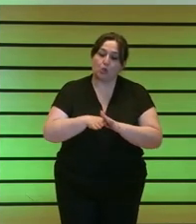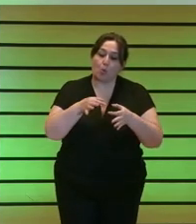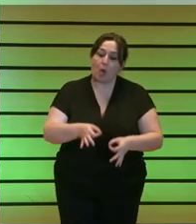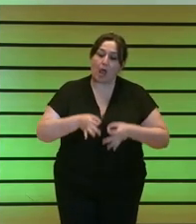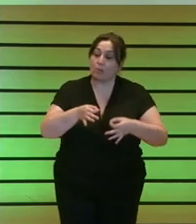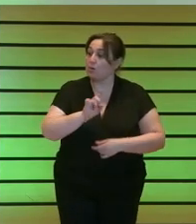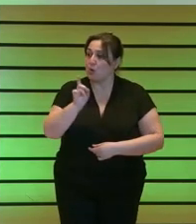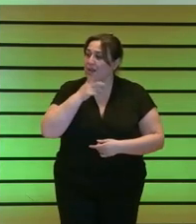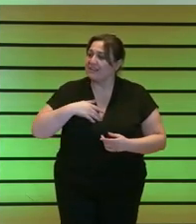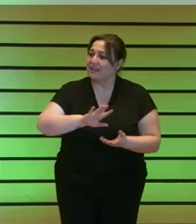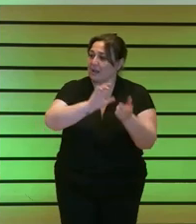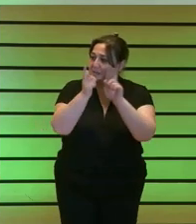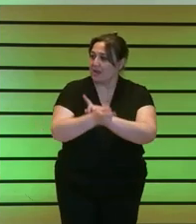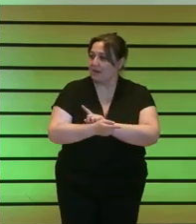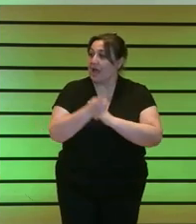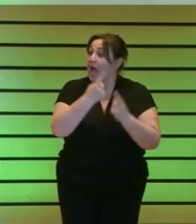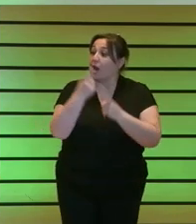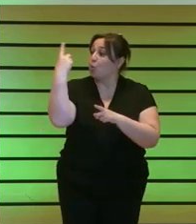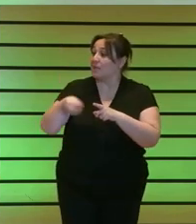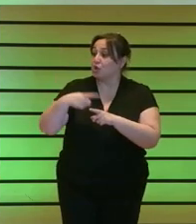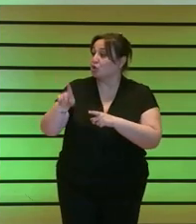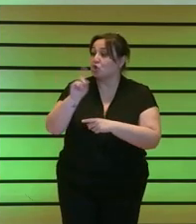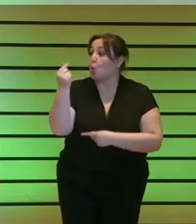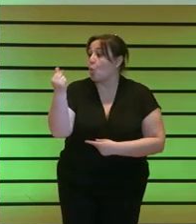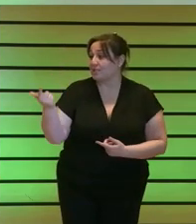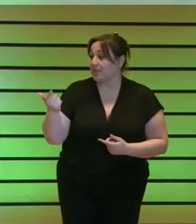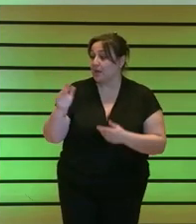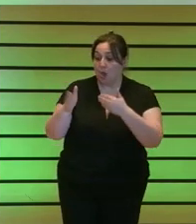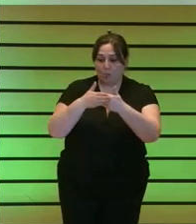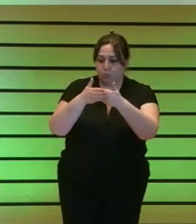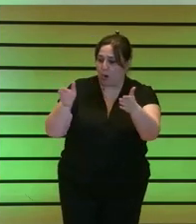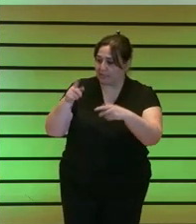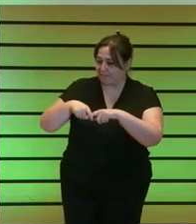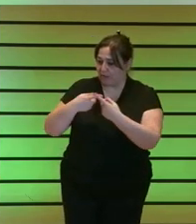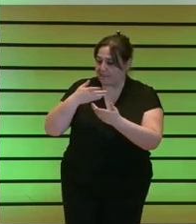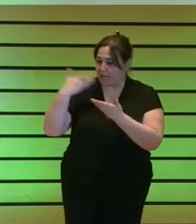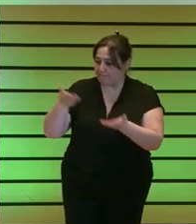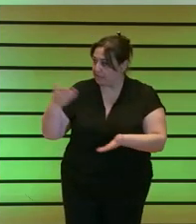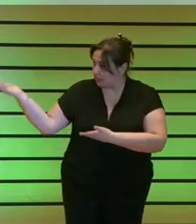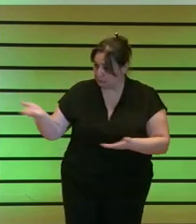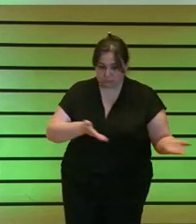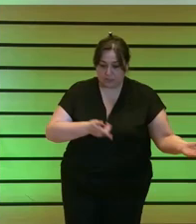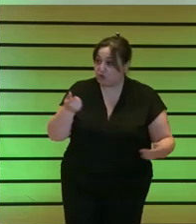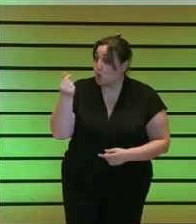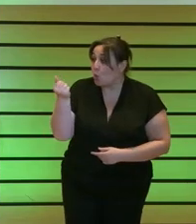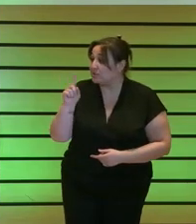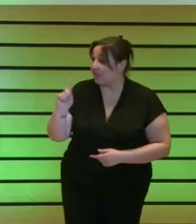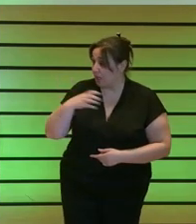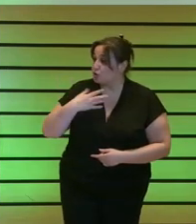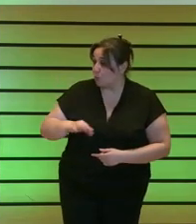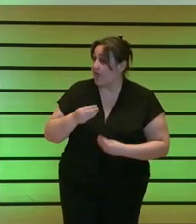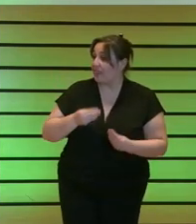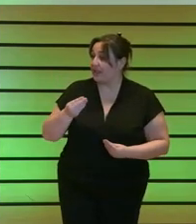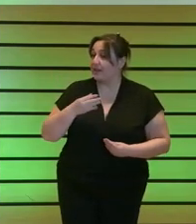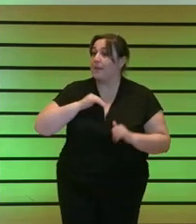hay cosas que no tienen coste abrir las puertas de la UCI y ampliar los horarios de la familia no tiene coste y se puede hacer poner en marcha